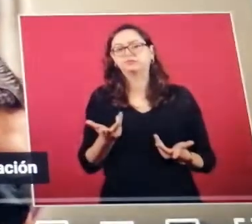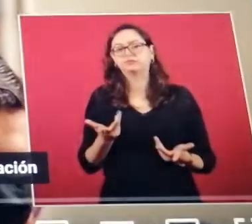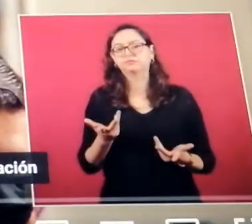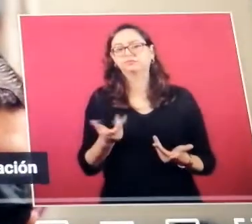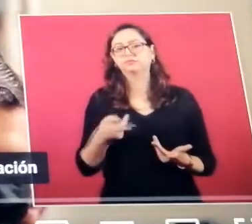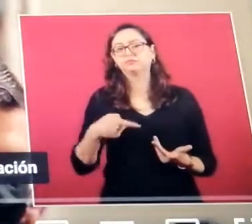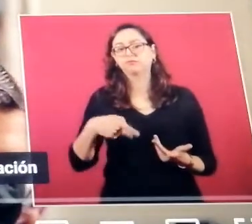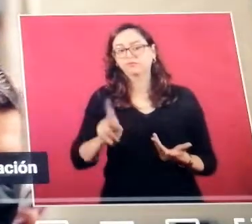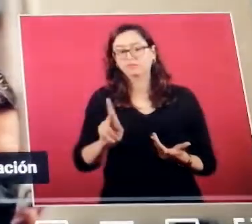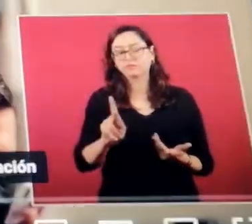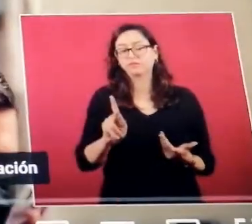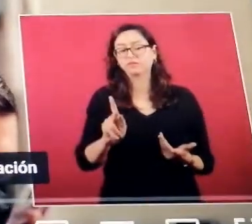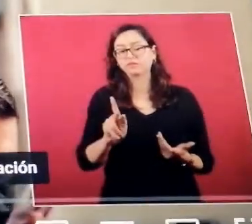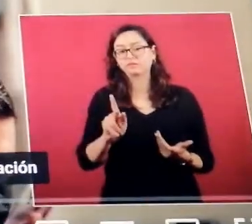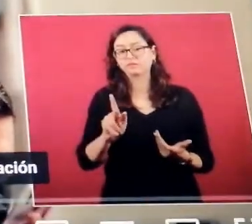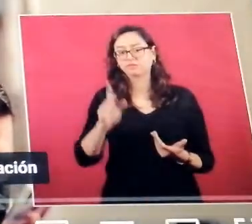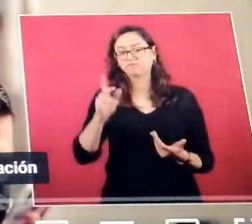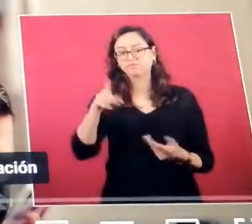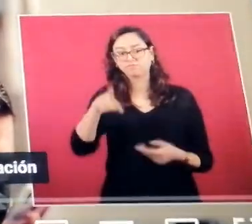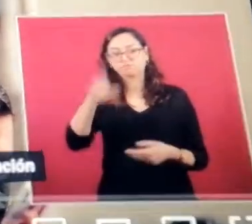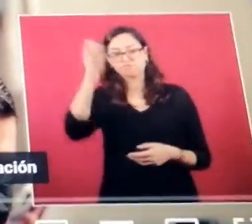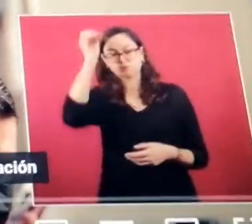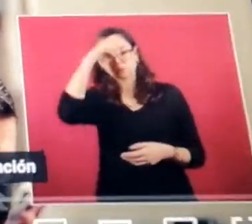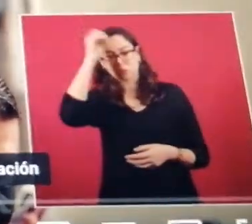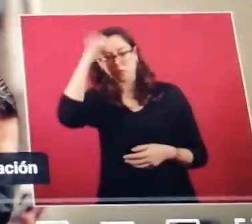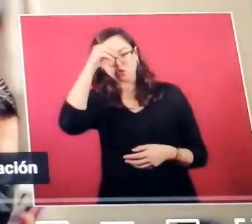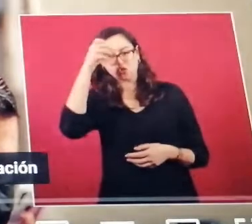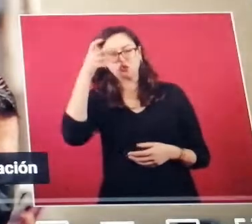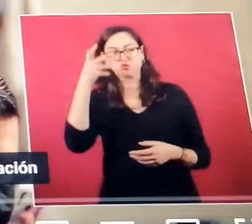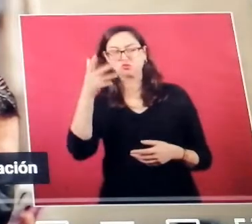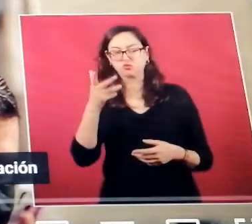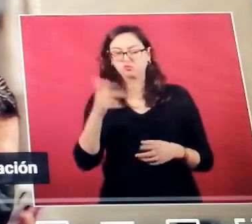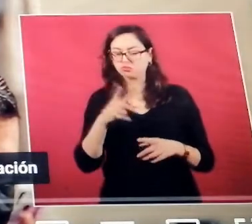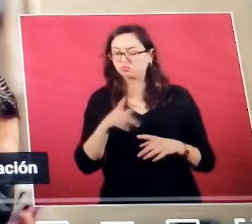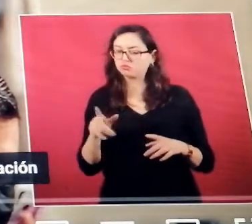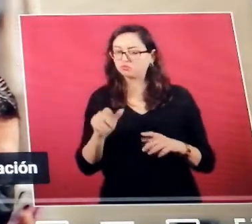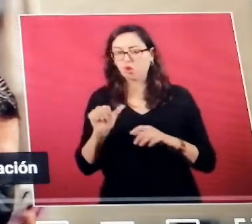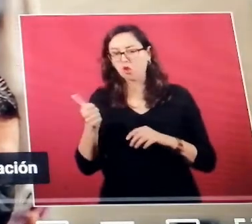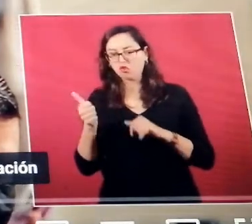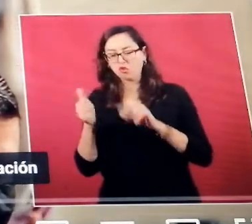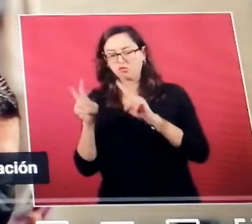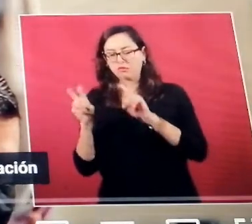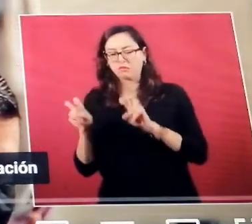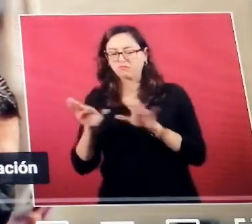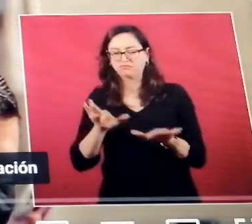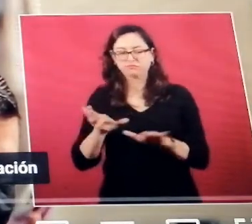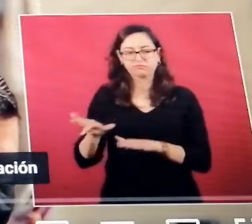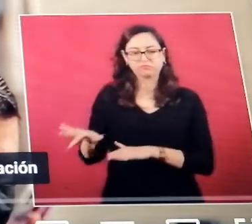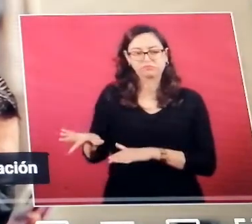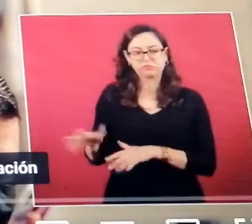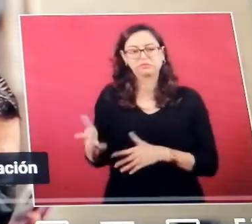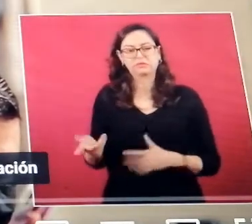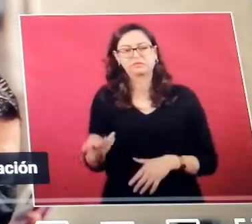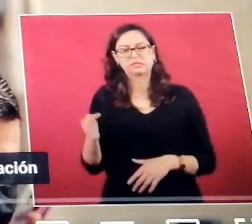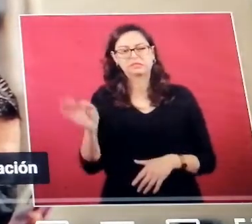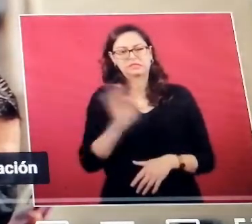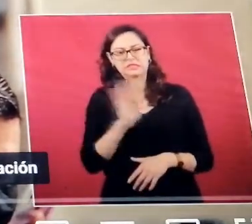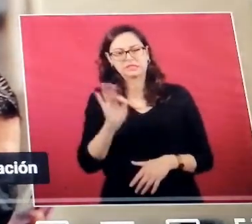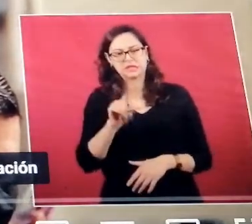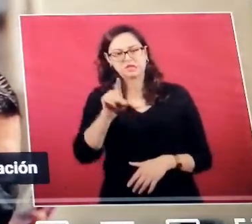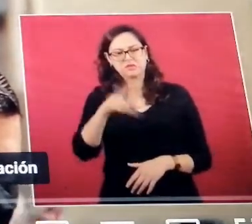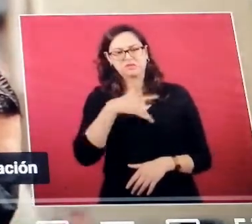también en el cambio de postura. ¿Usted consideró que hubiera sido incongruente hablar de un tema a lo mejor que